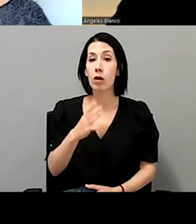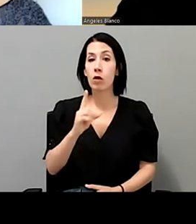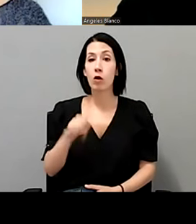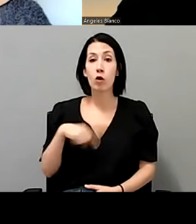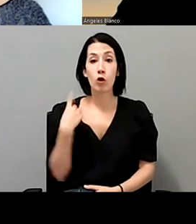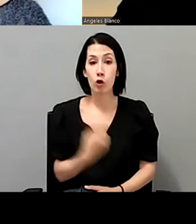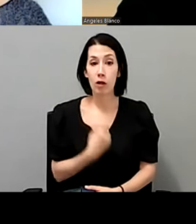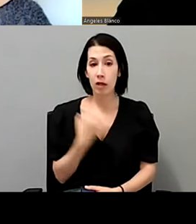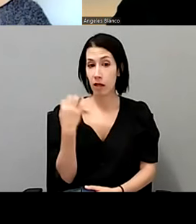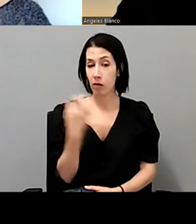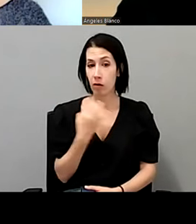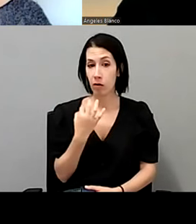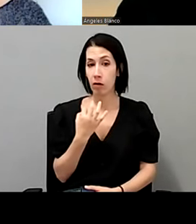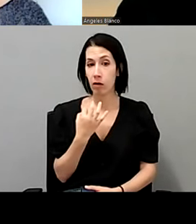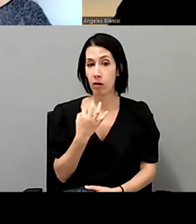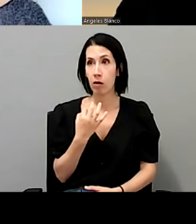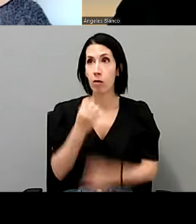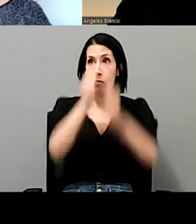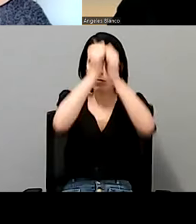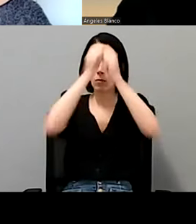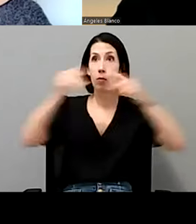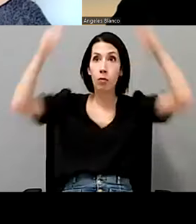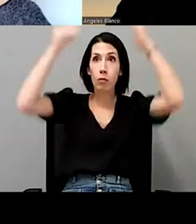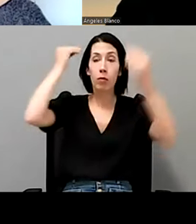pensando en una solución